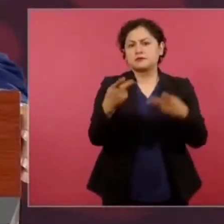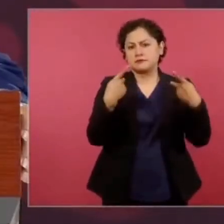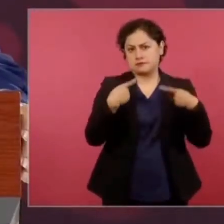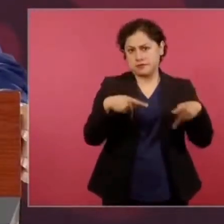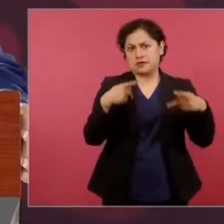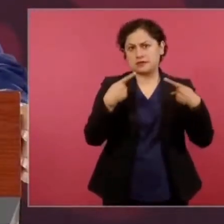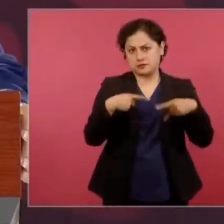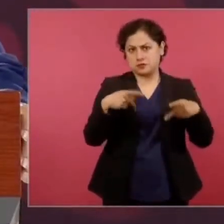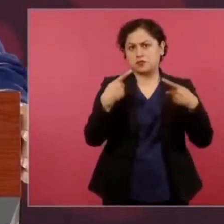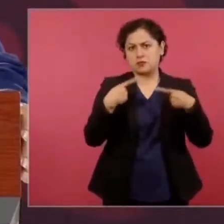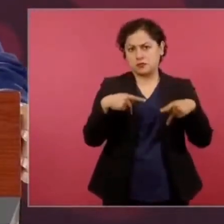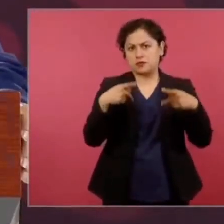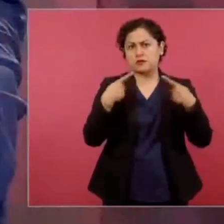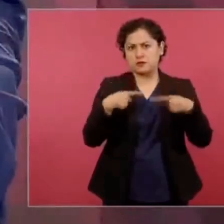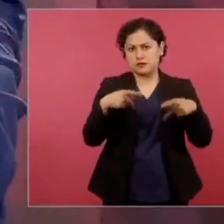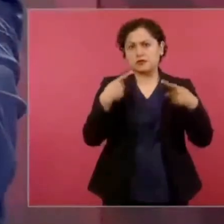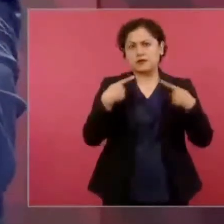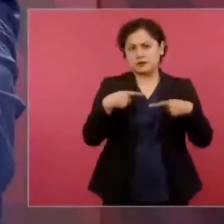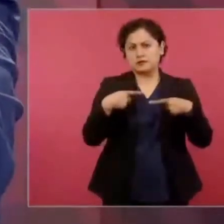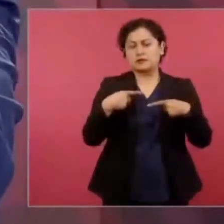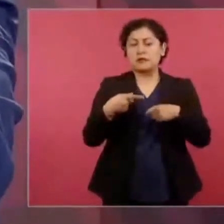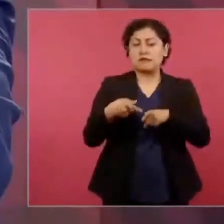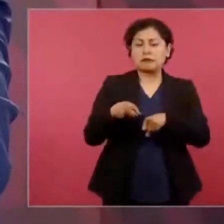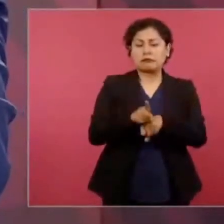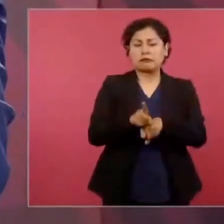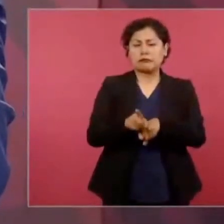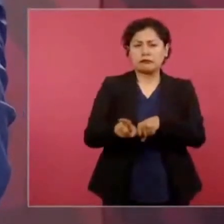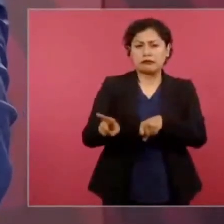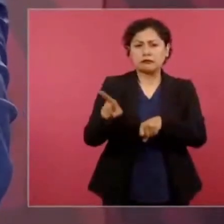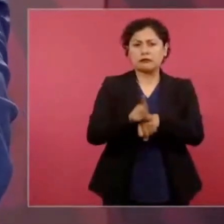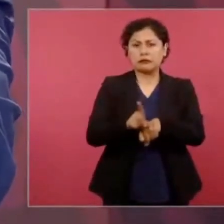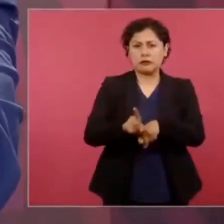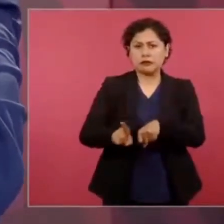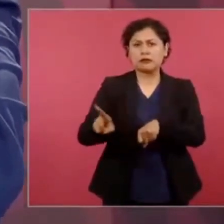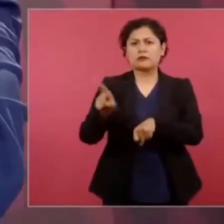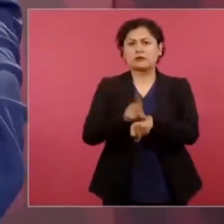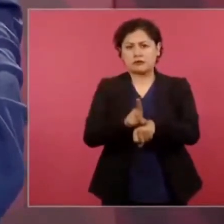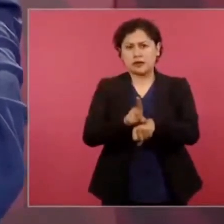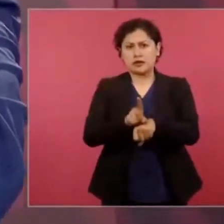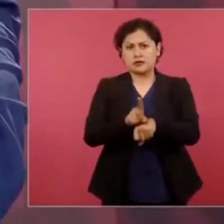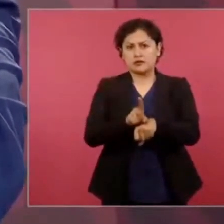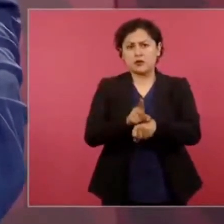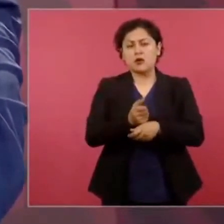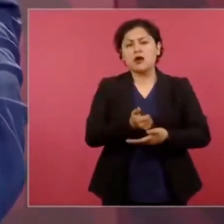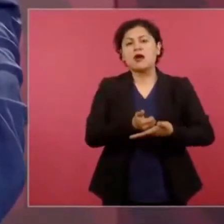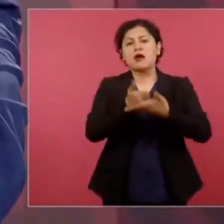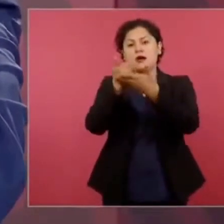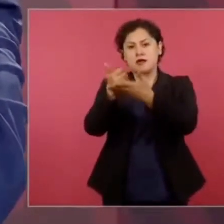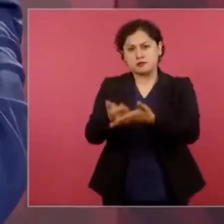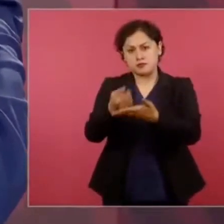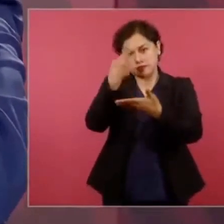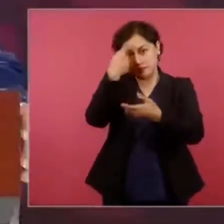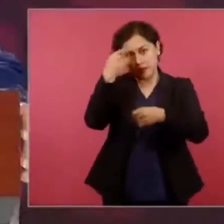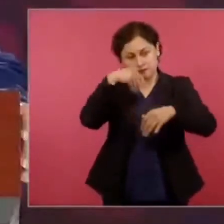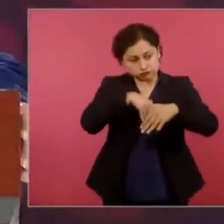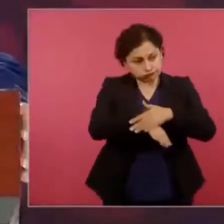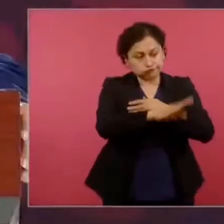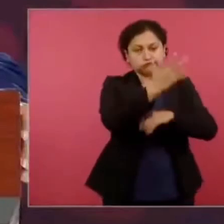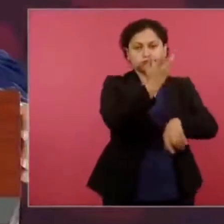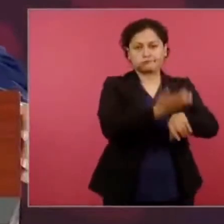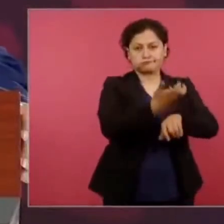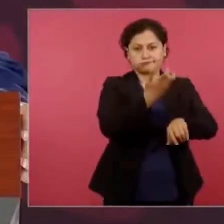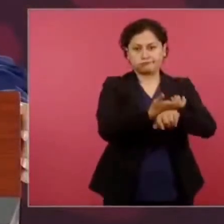migrantes que ingresan diariamente con este mecanismo a Estados